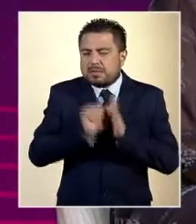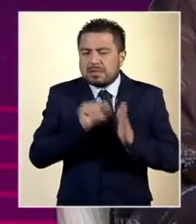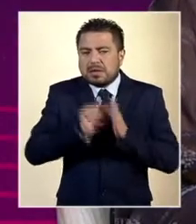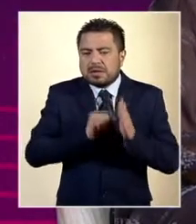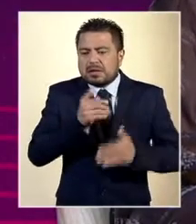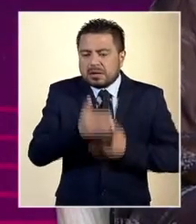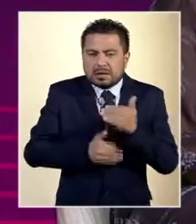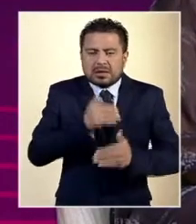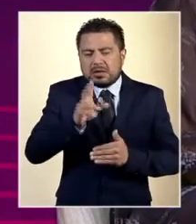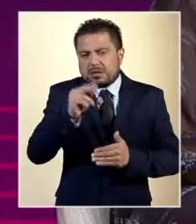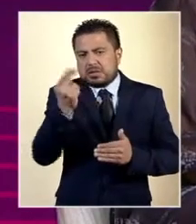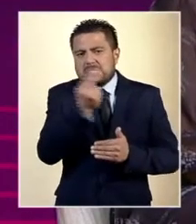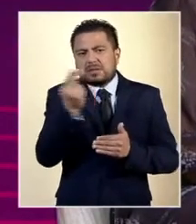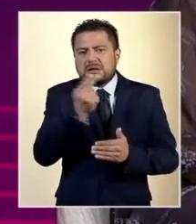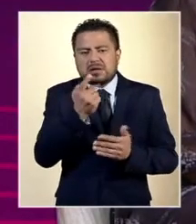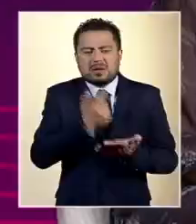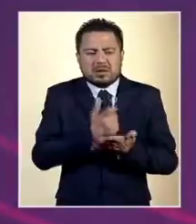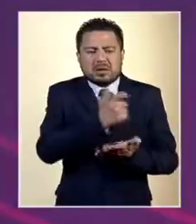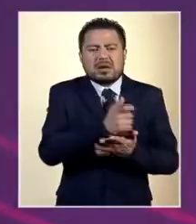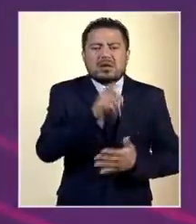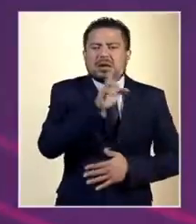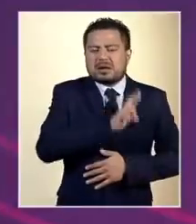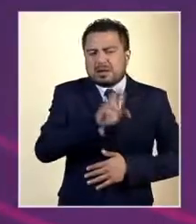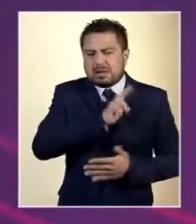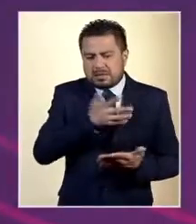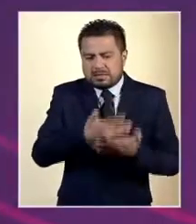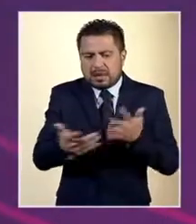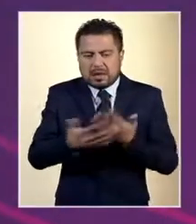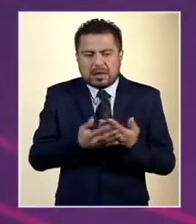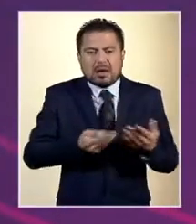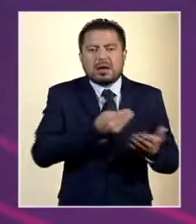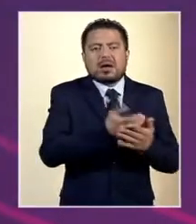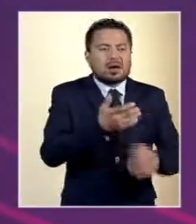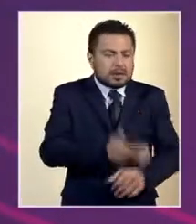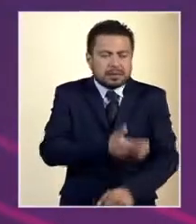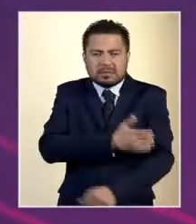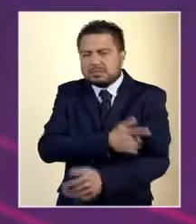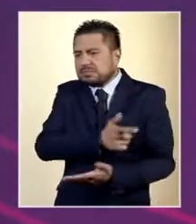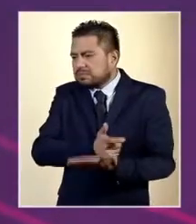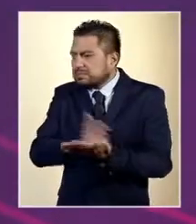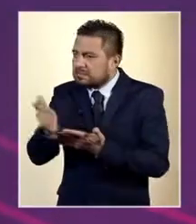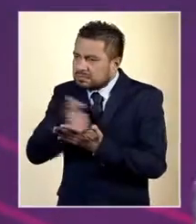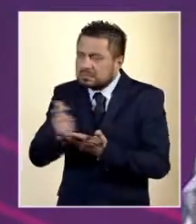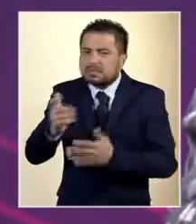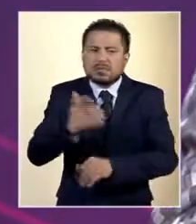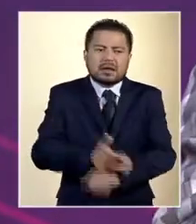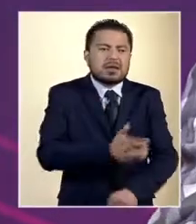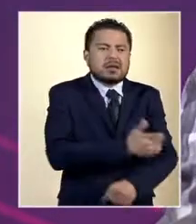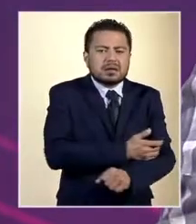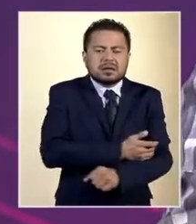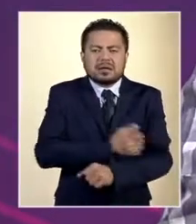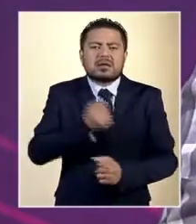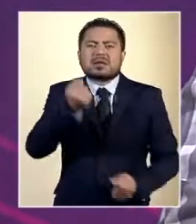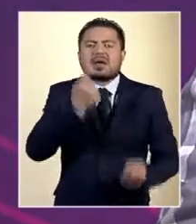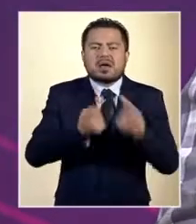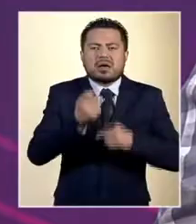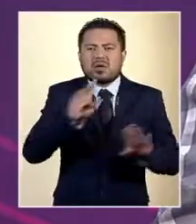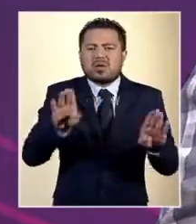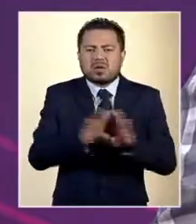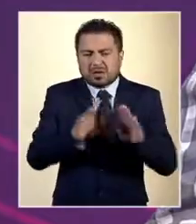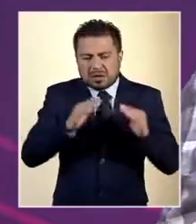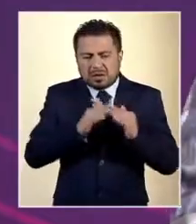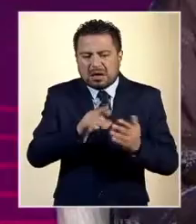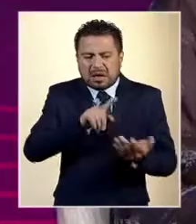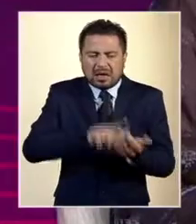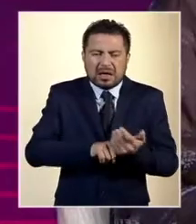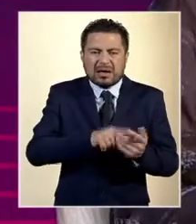mejor no ven necesariamente el dinero de la renta en sus manos, acompañamos a que paguen, acompañamos En algunos casos los caseros,